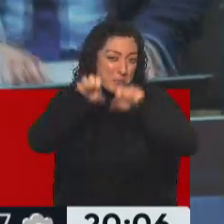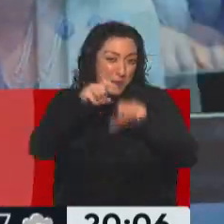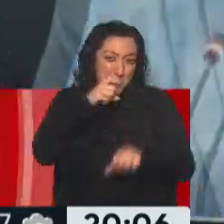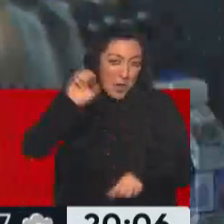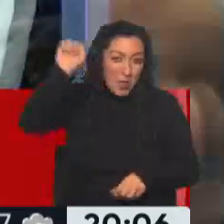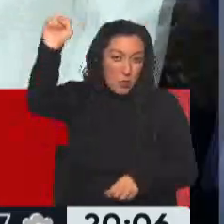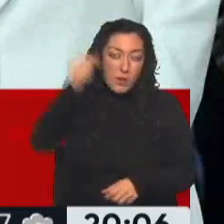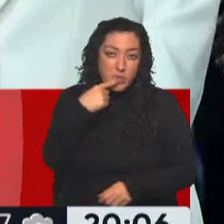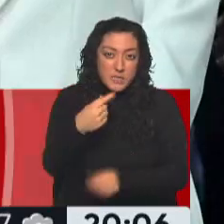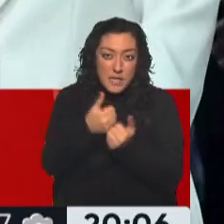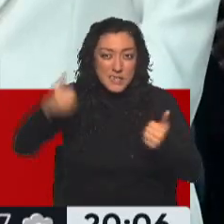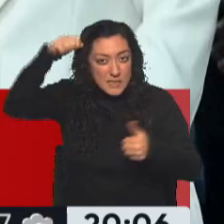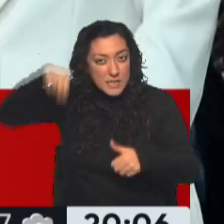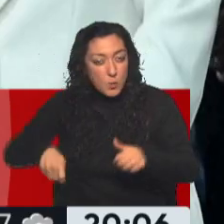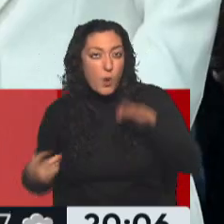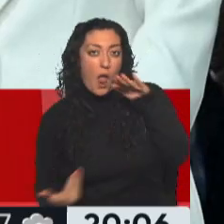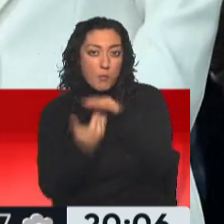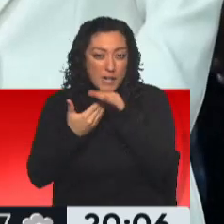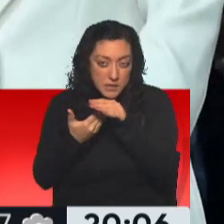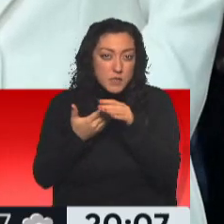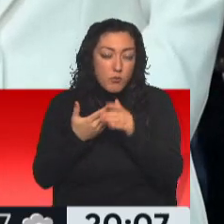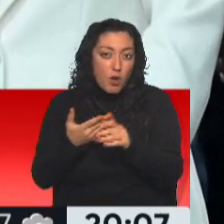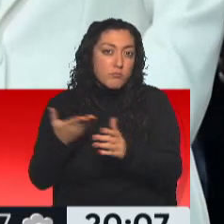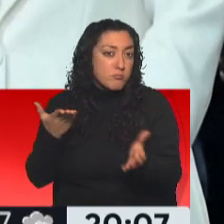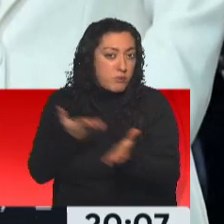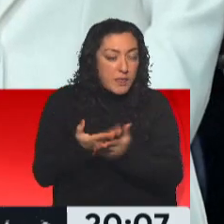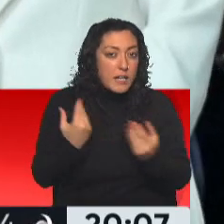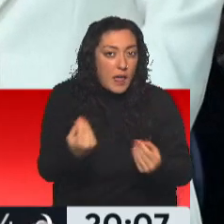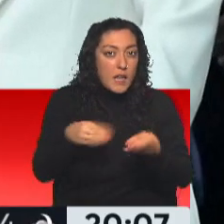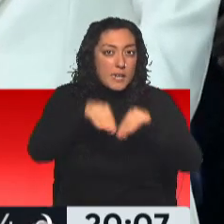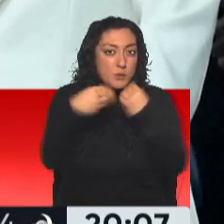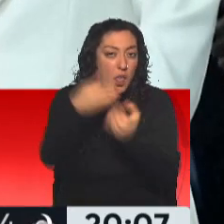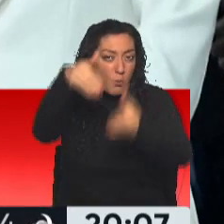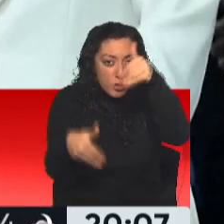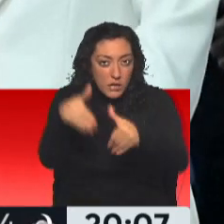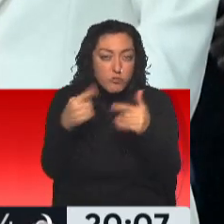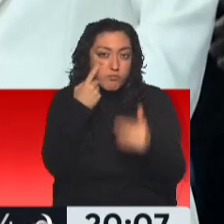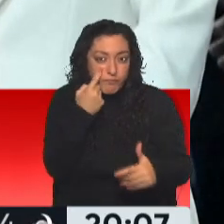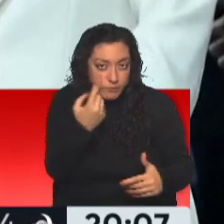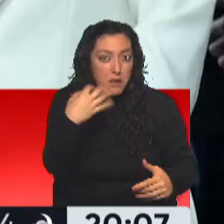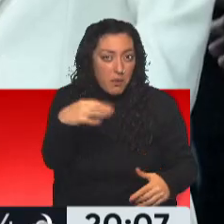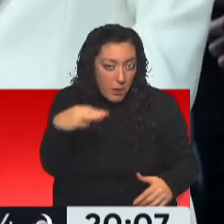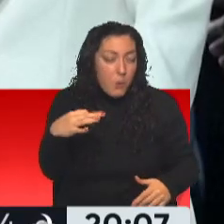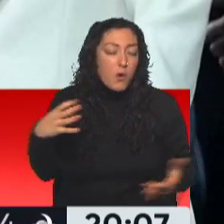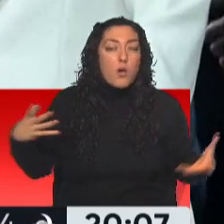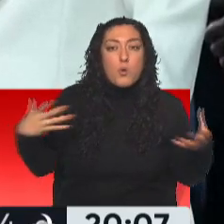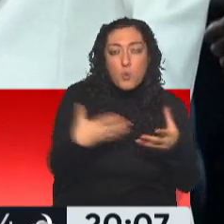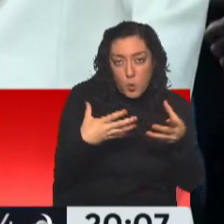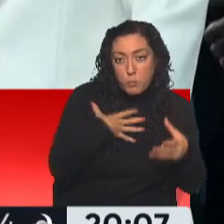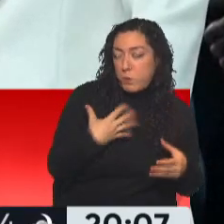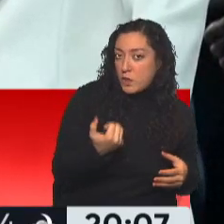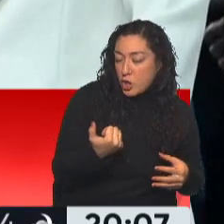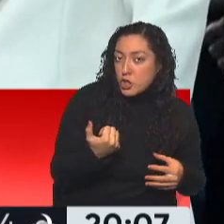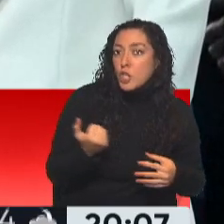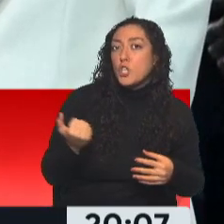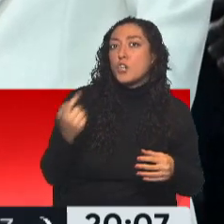acudió al máximo tribunal para solicitarle que realice un peritaje de los resultados de la votación. El Gran Polo Patriótico está listo para presentar